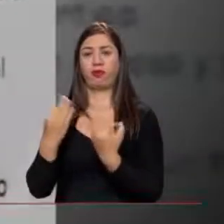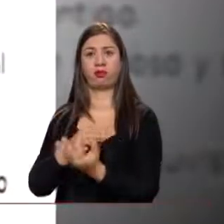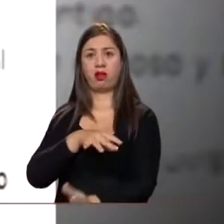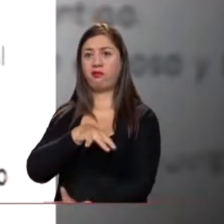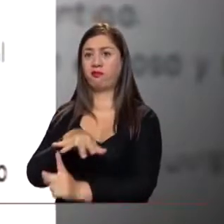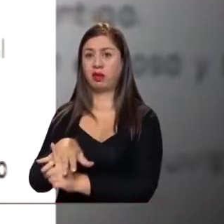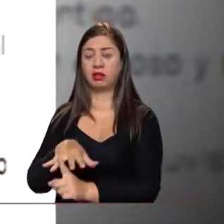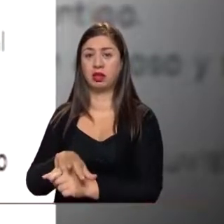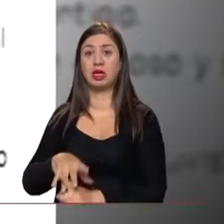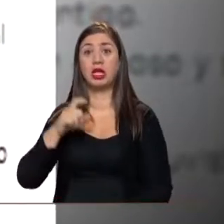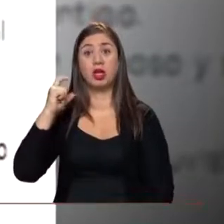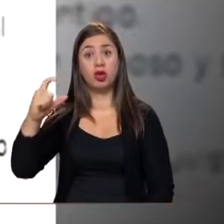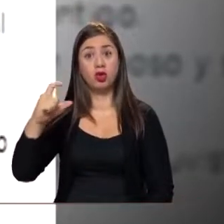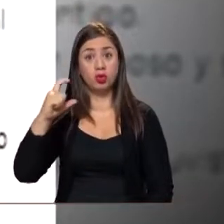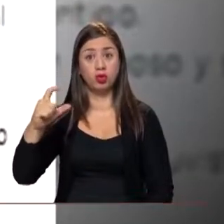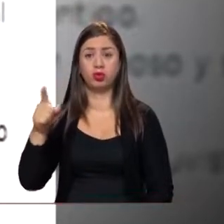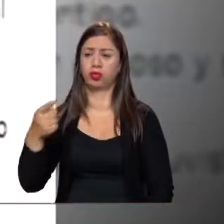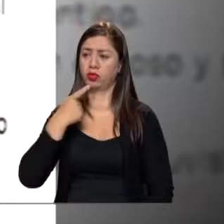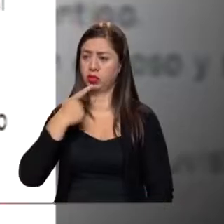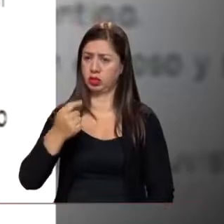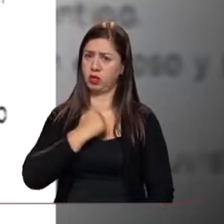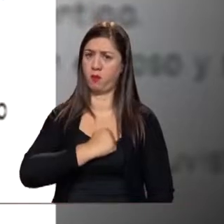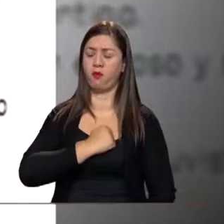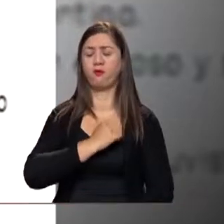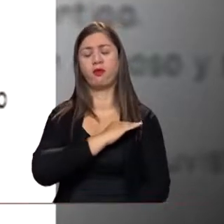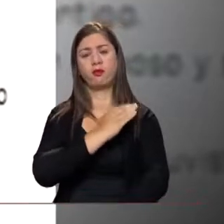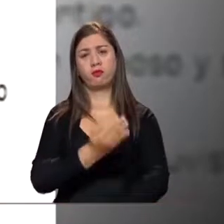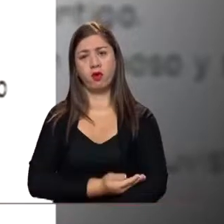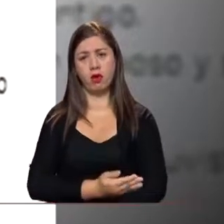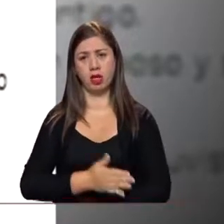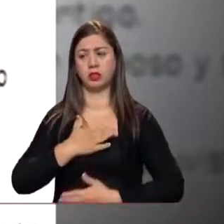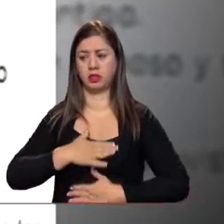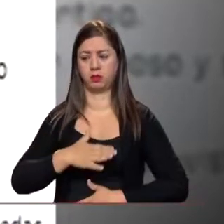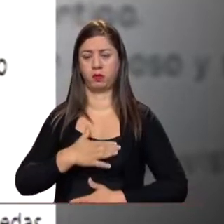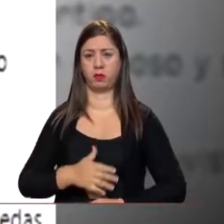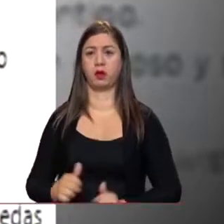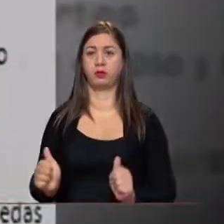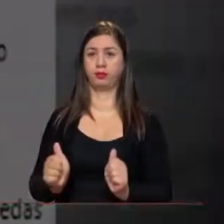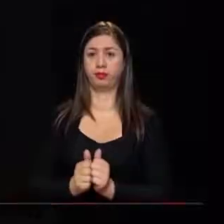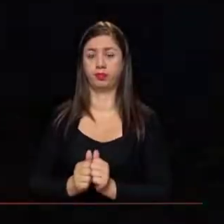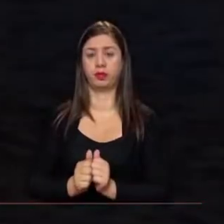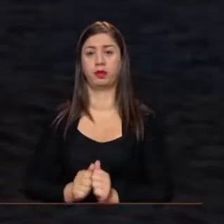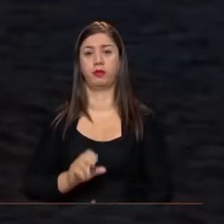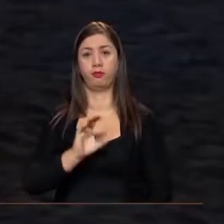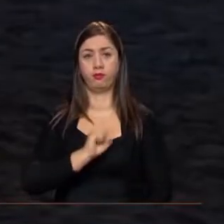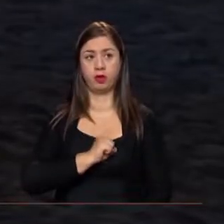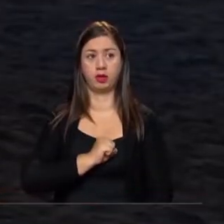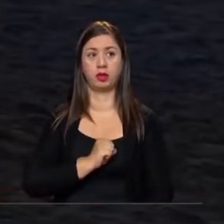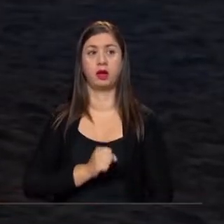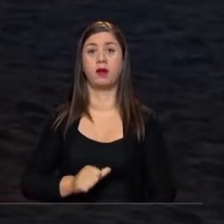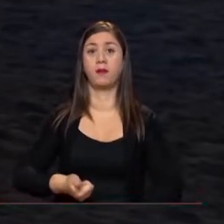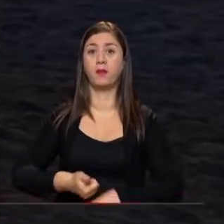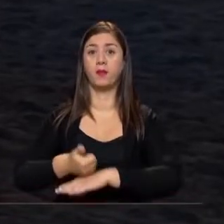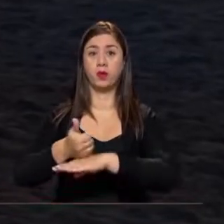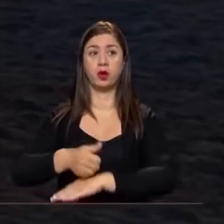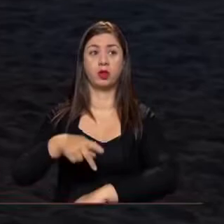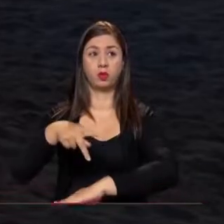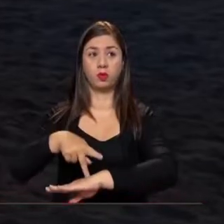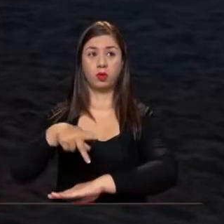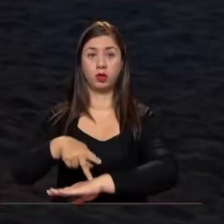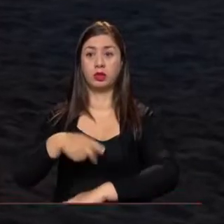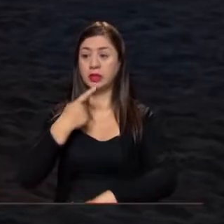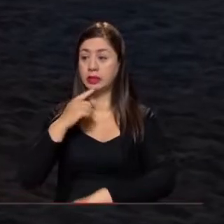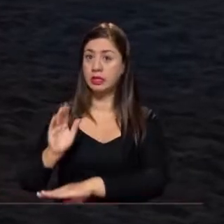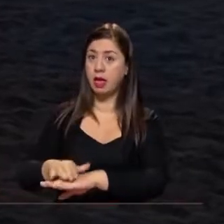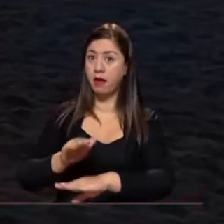y se refirió a su cuñado, a quien pide fortaleza para afrontar la pérdida de su Jacqueline. Las autoridades puertorriqueñas solicitan a los ciudadanos seguir